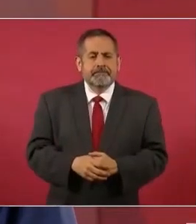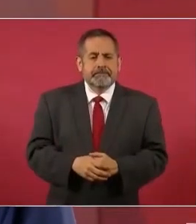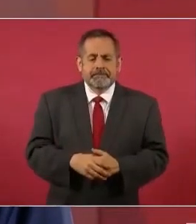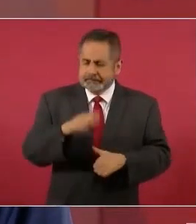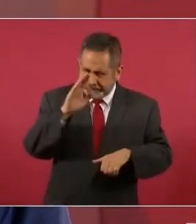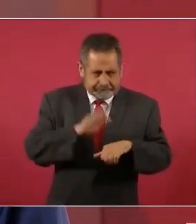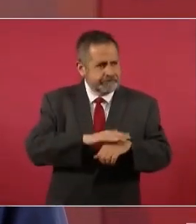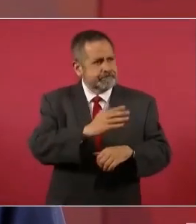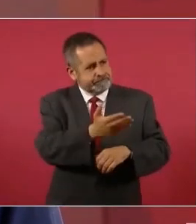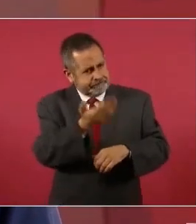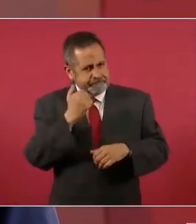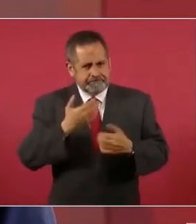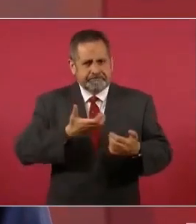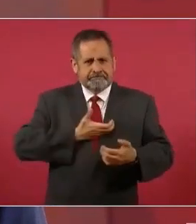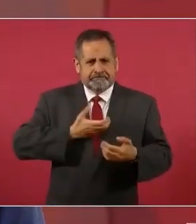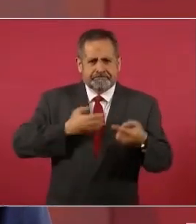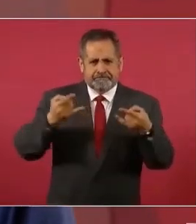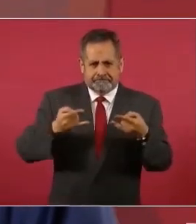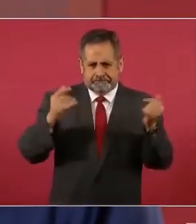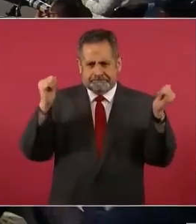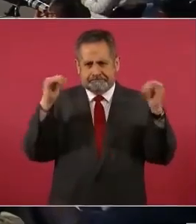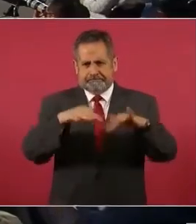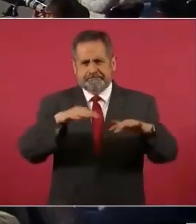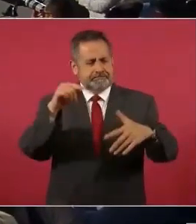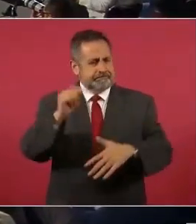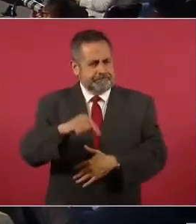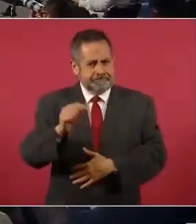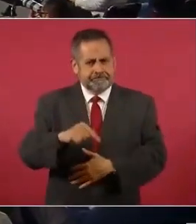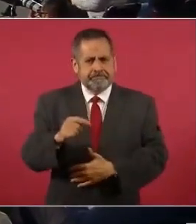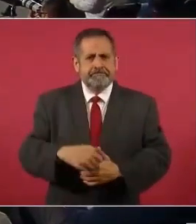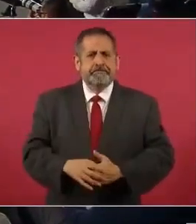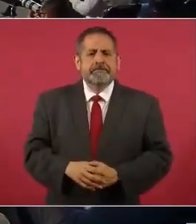otra más, o sea,